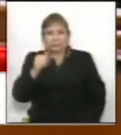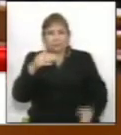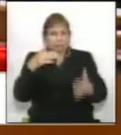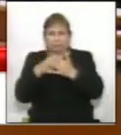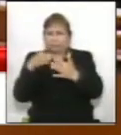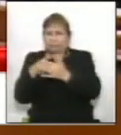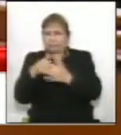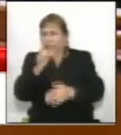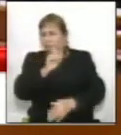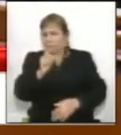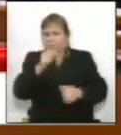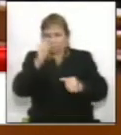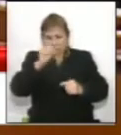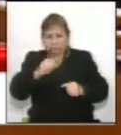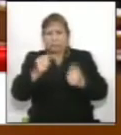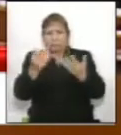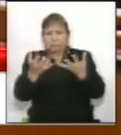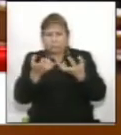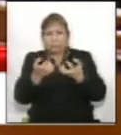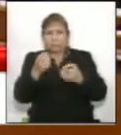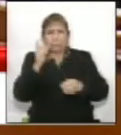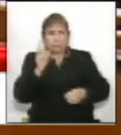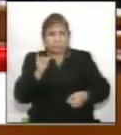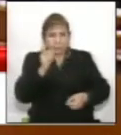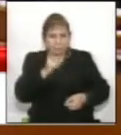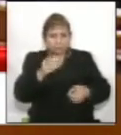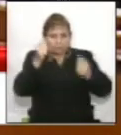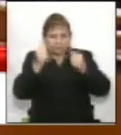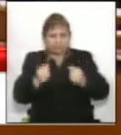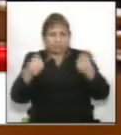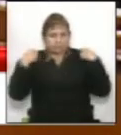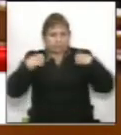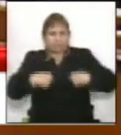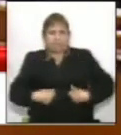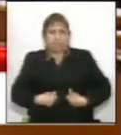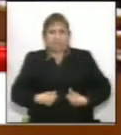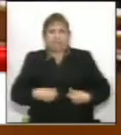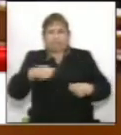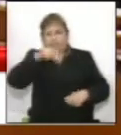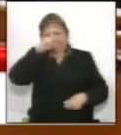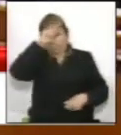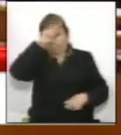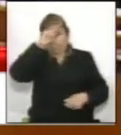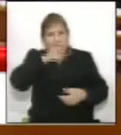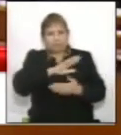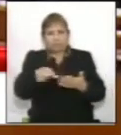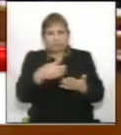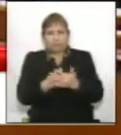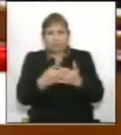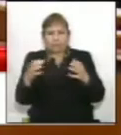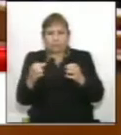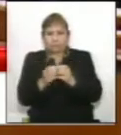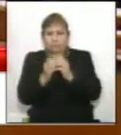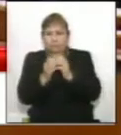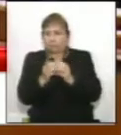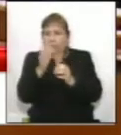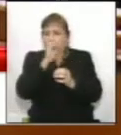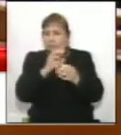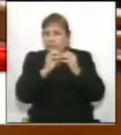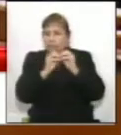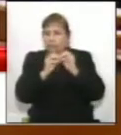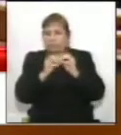vamos a obstruir, pero sí queremos que ustedes se pongan la camiseta del Perú y todos conjuntos busquemos una solución